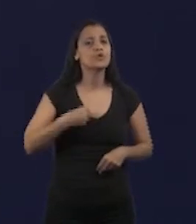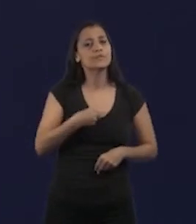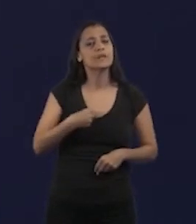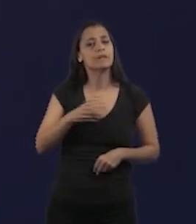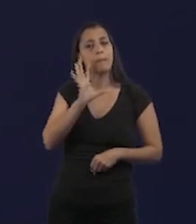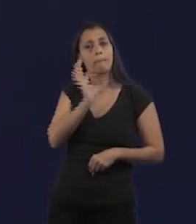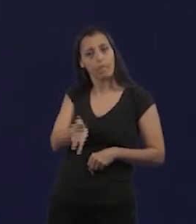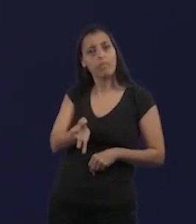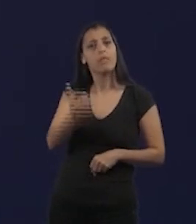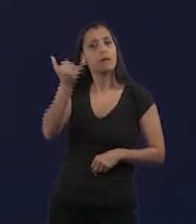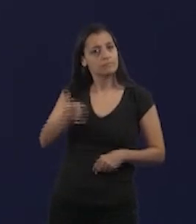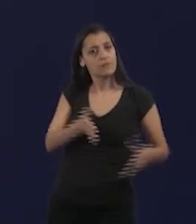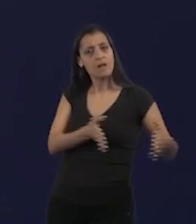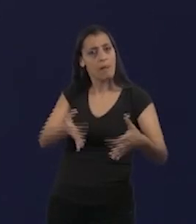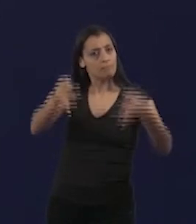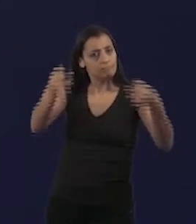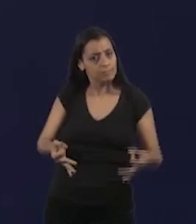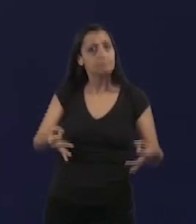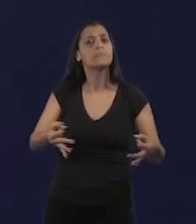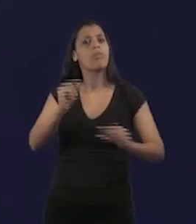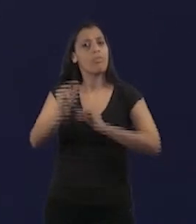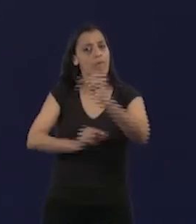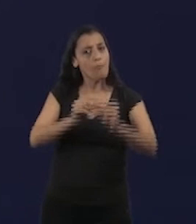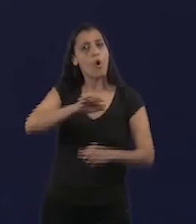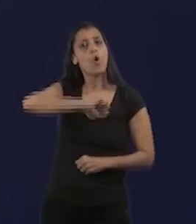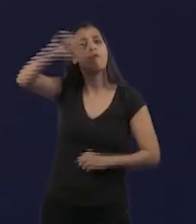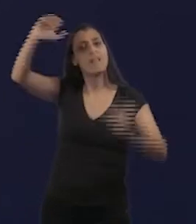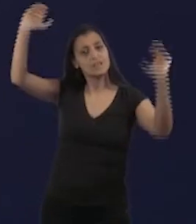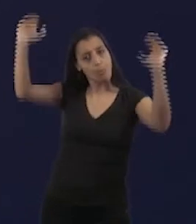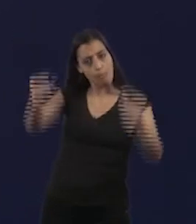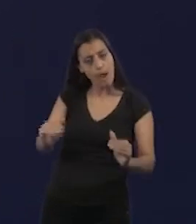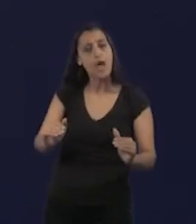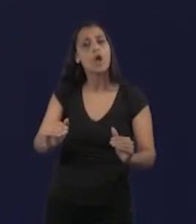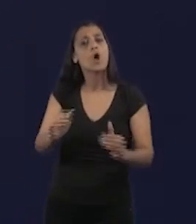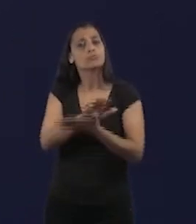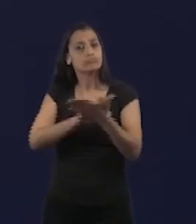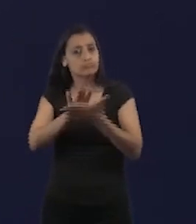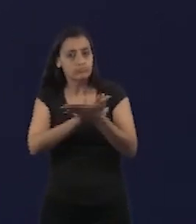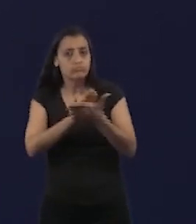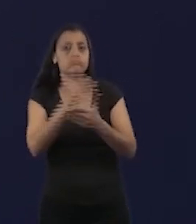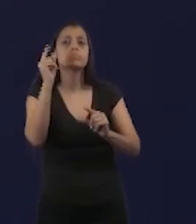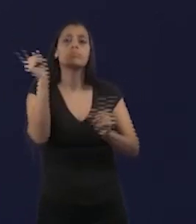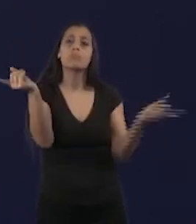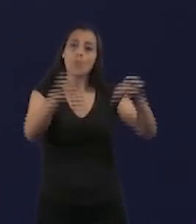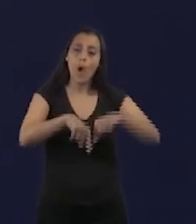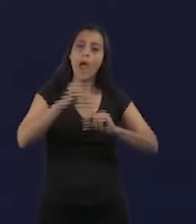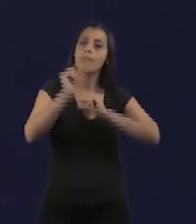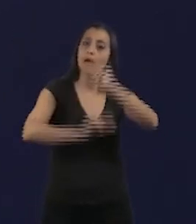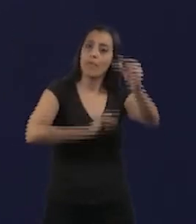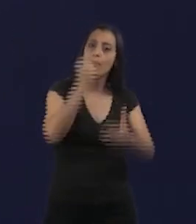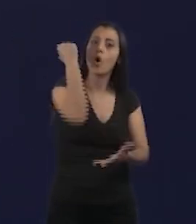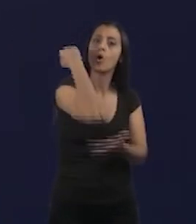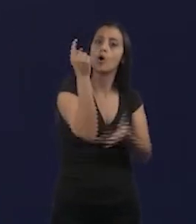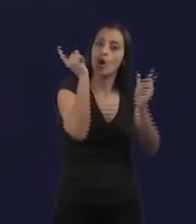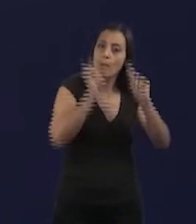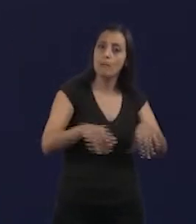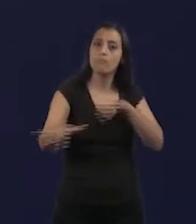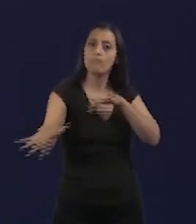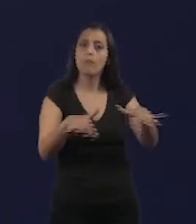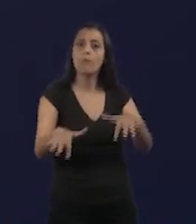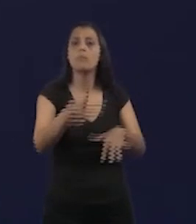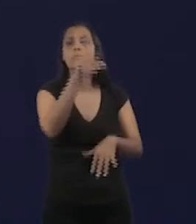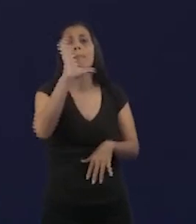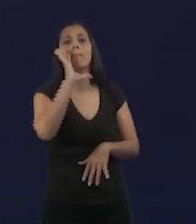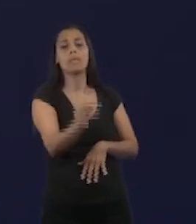estamos en el camino correcto pulverizando la inflación empezando a recuperar la economía y volviendo a tener una